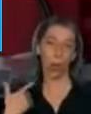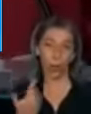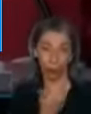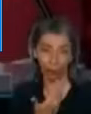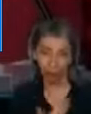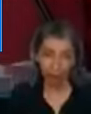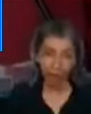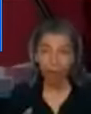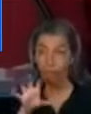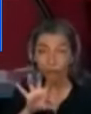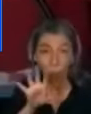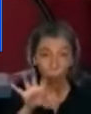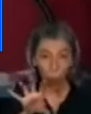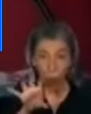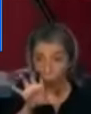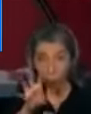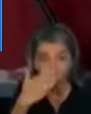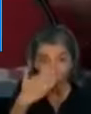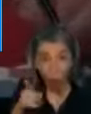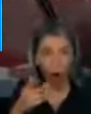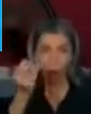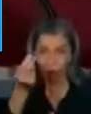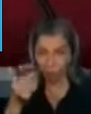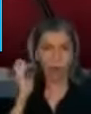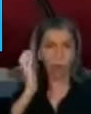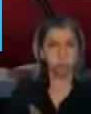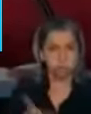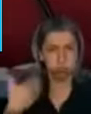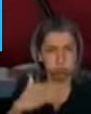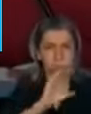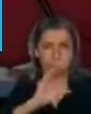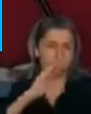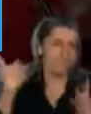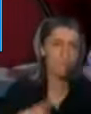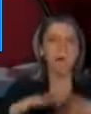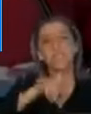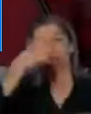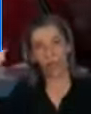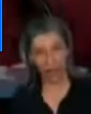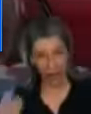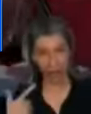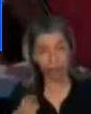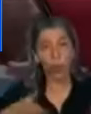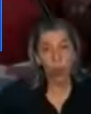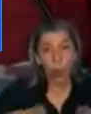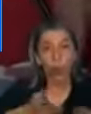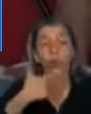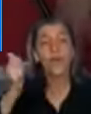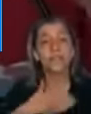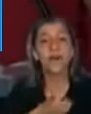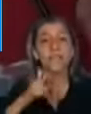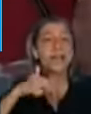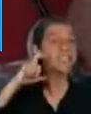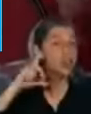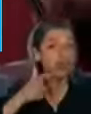sus propuestas, digo, esto está claro que no son muchas propuestas realizables, claro, pero sí tomaron posición